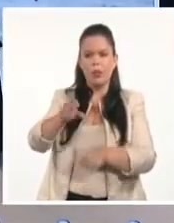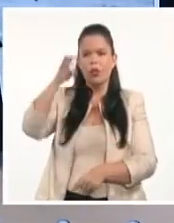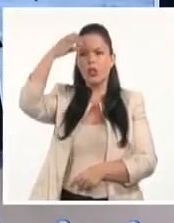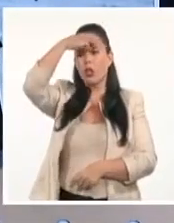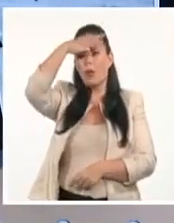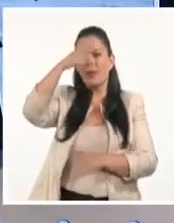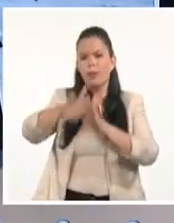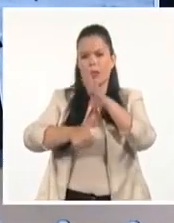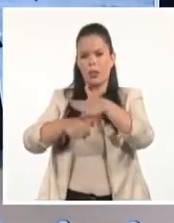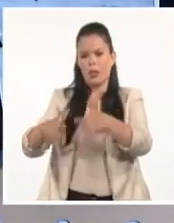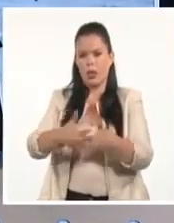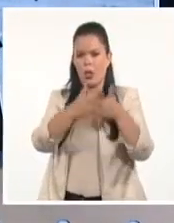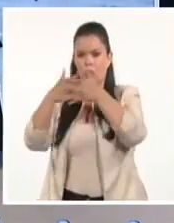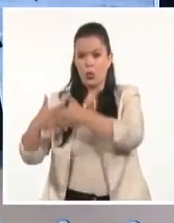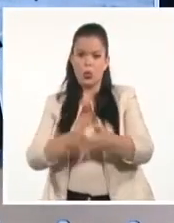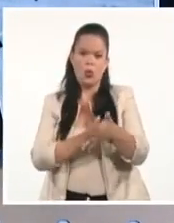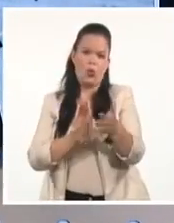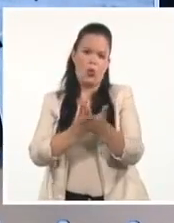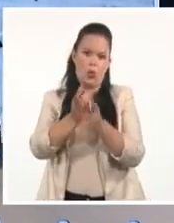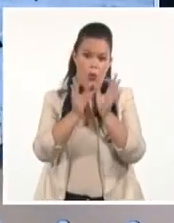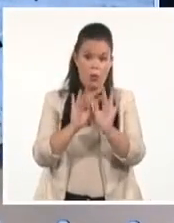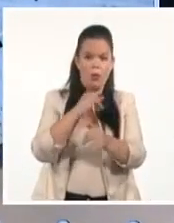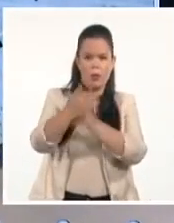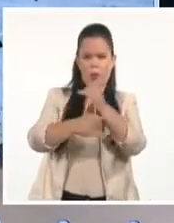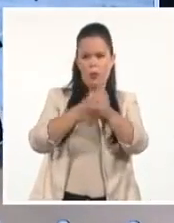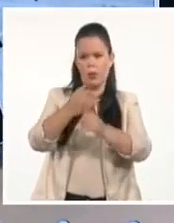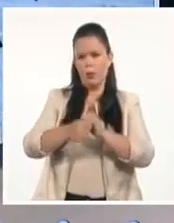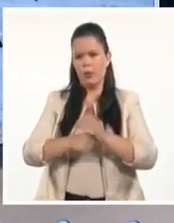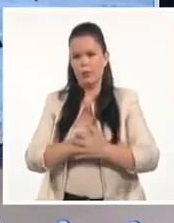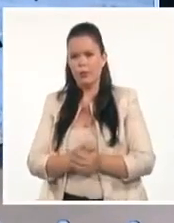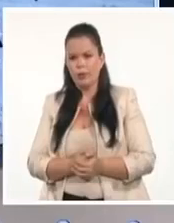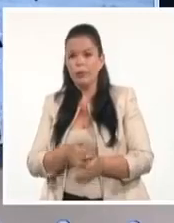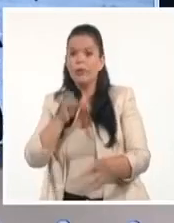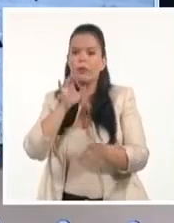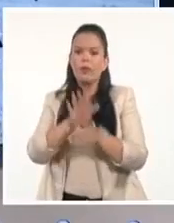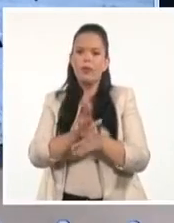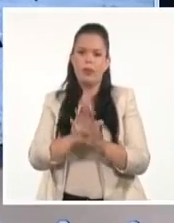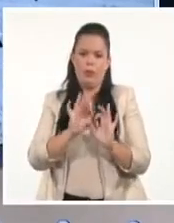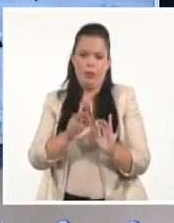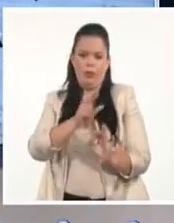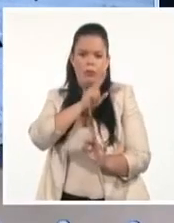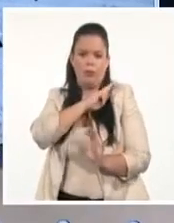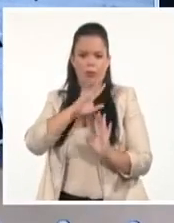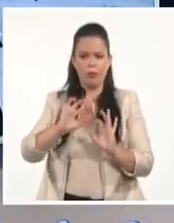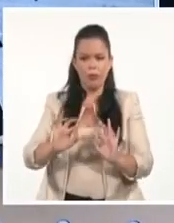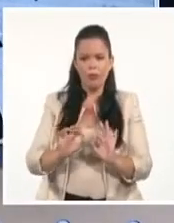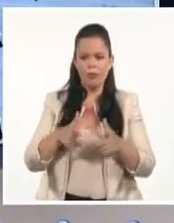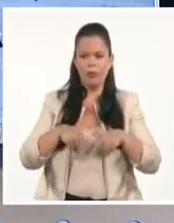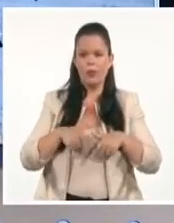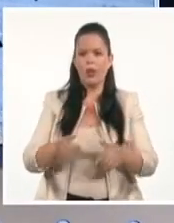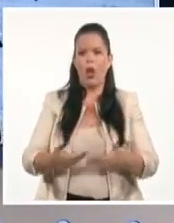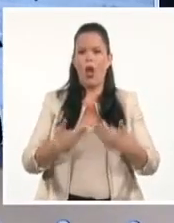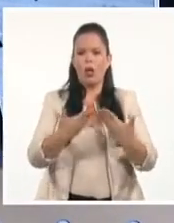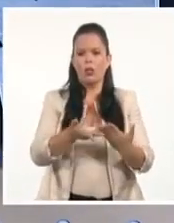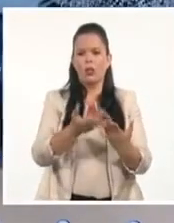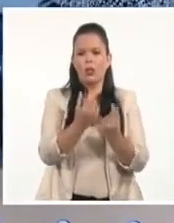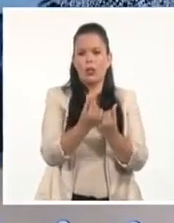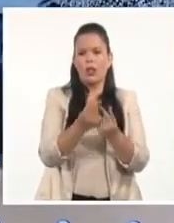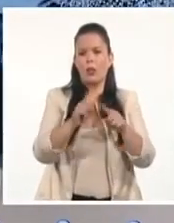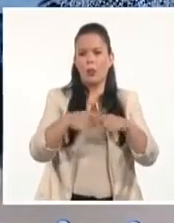18, el vicepresidente Mike Pence ofrece dinero públicamente, sin pena de ningún tipo, para que los gobiernos de la